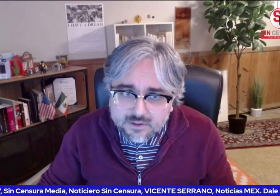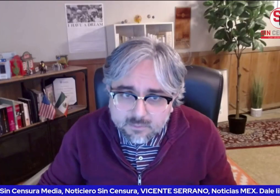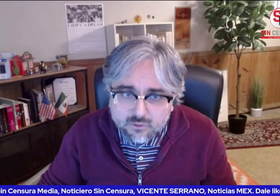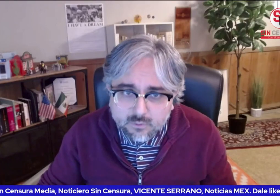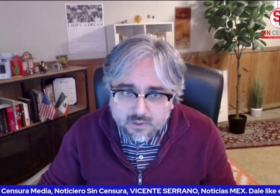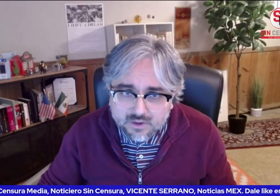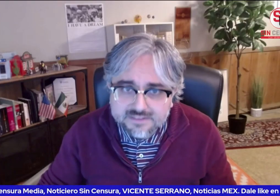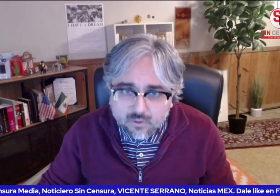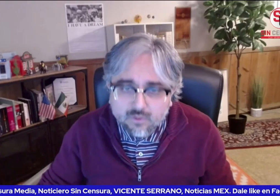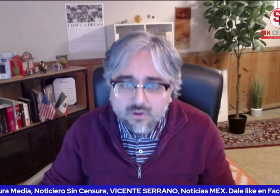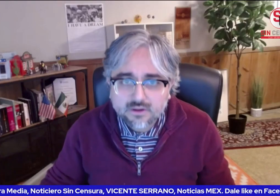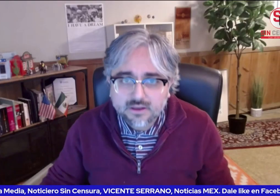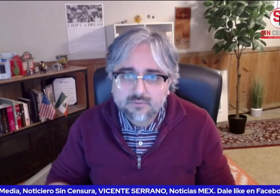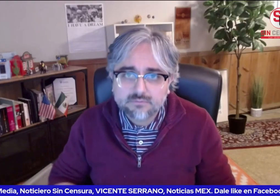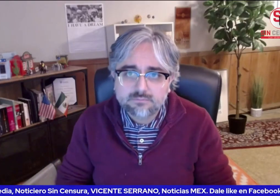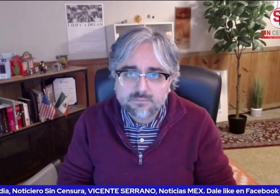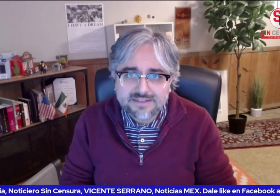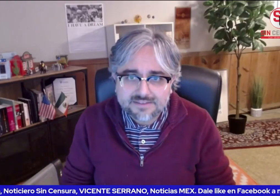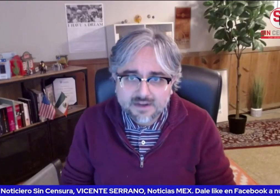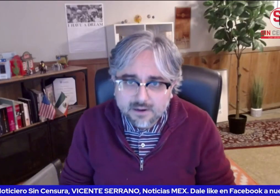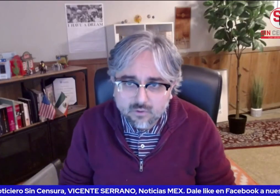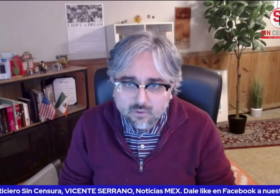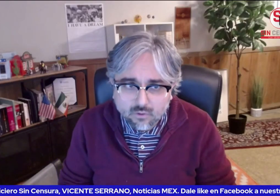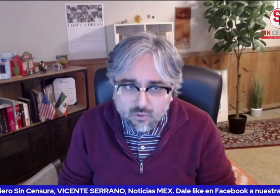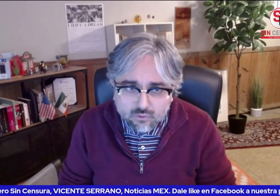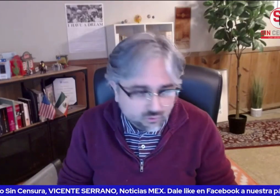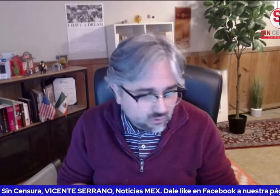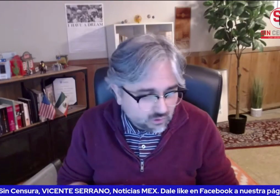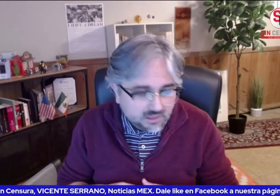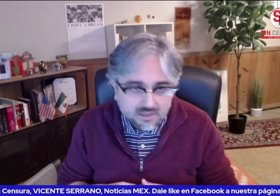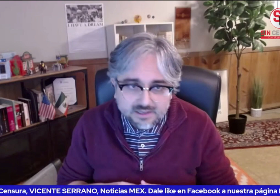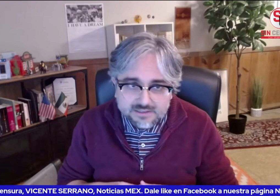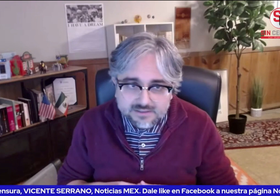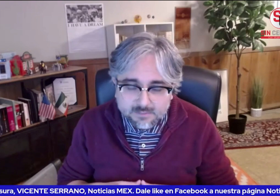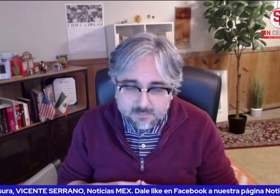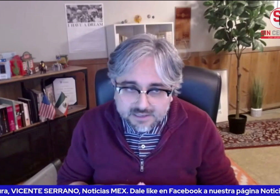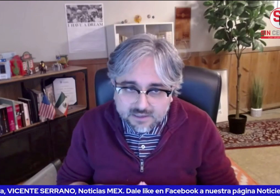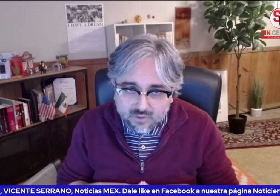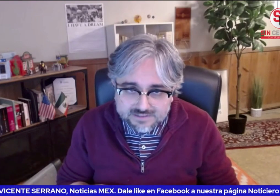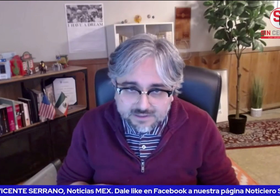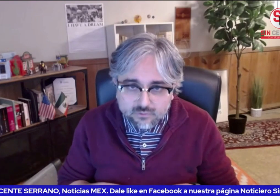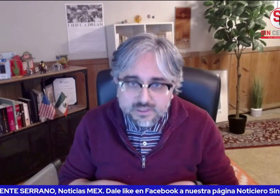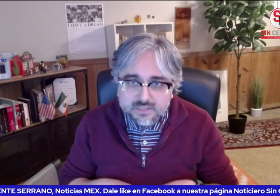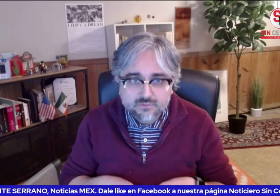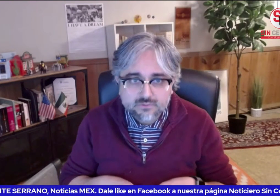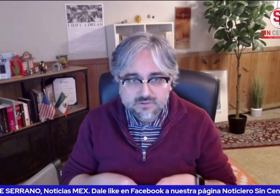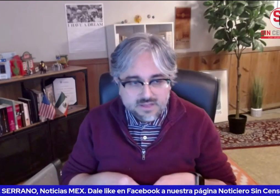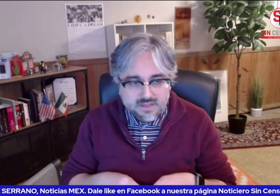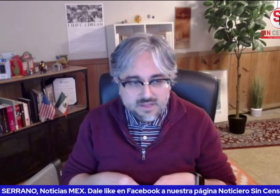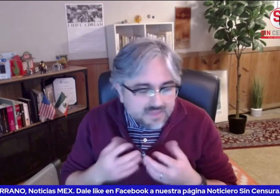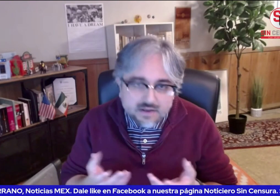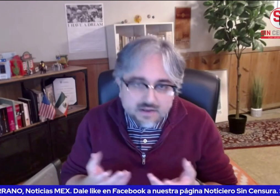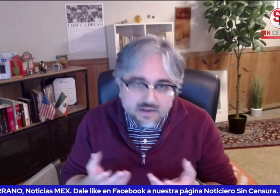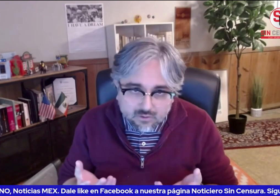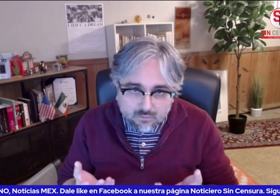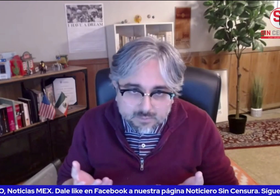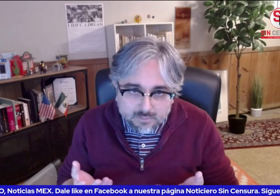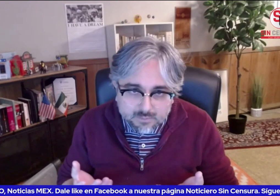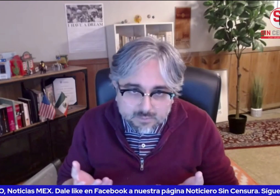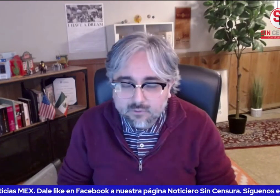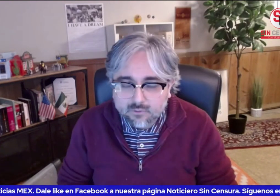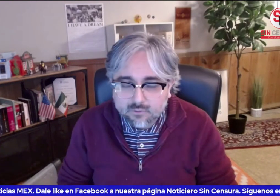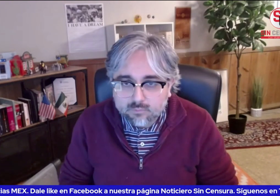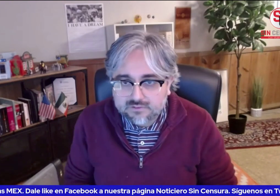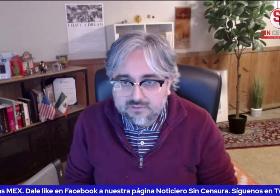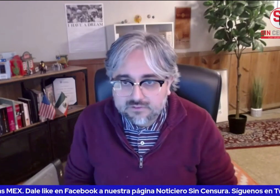Hoy el presidente López Obrador reiteró que hay un plan de trabajo conjunto entre México y Estados Unidos. Dijo que comprende